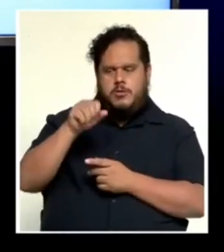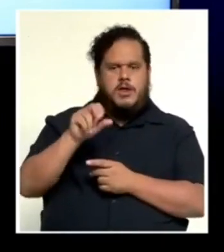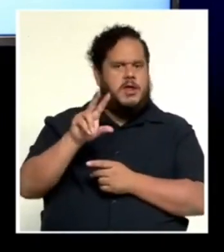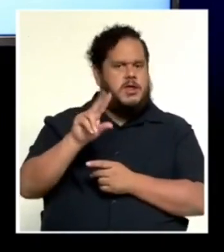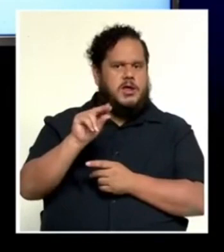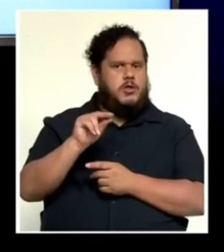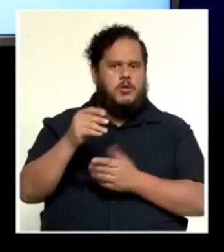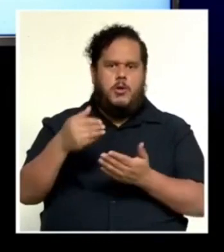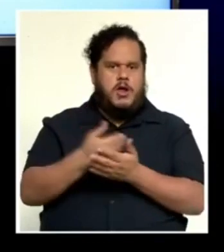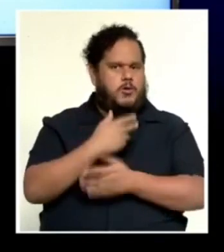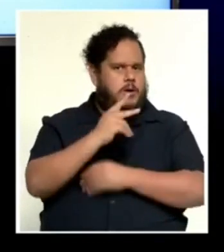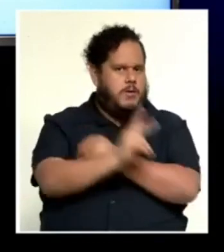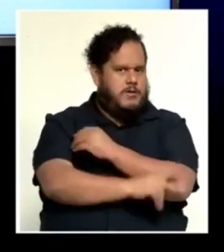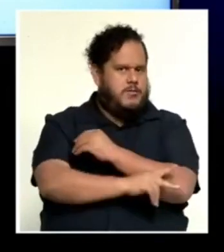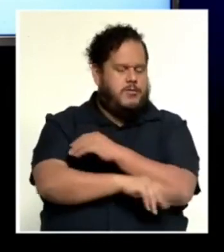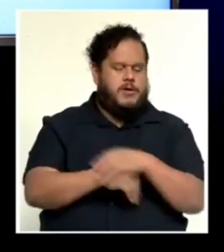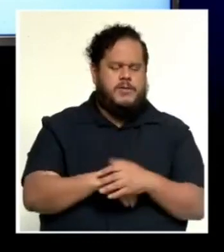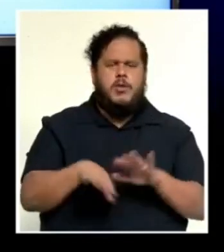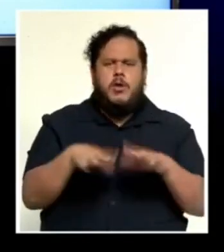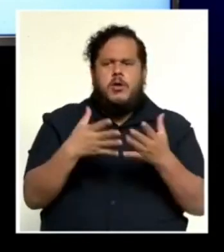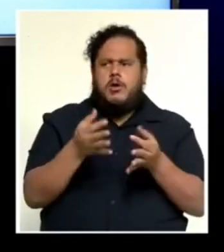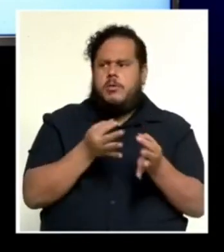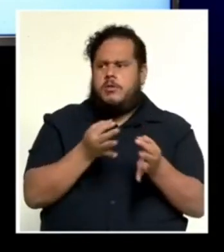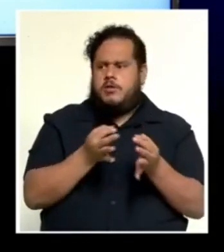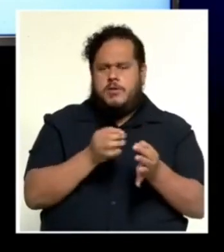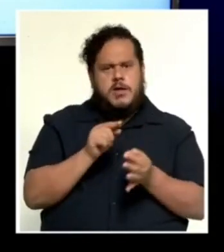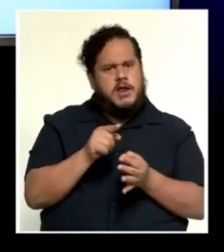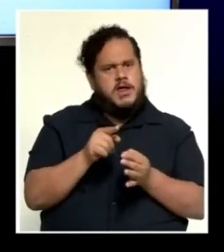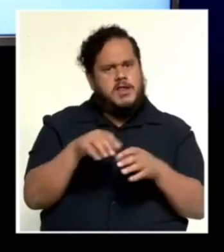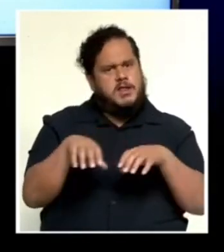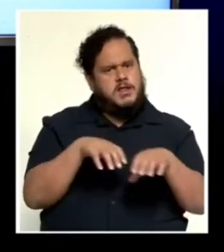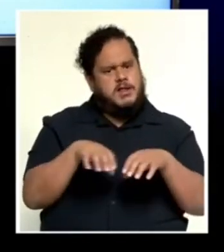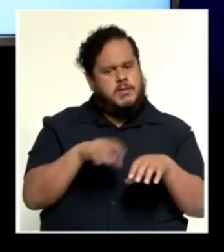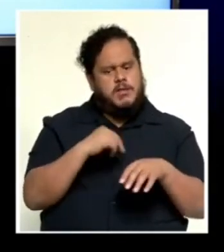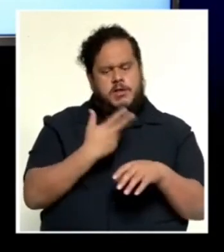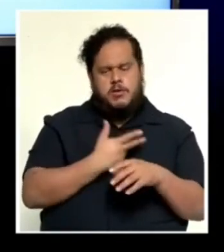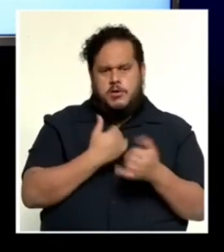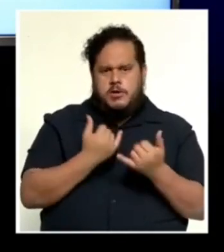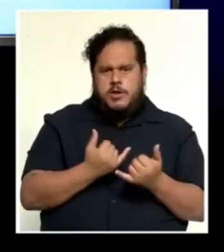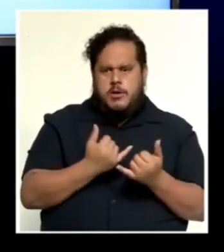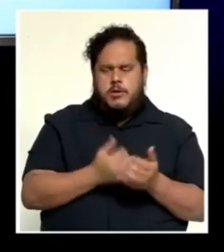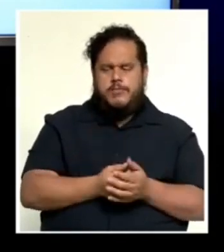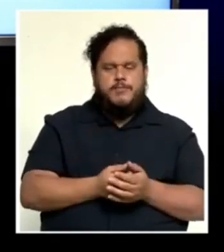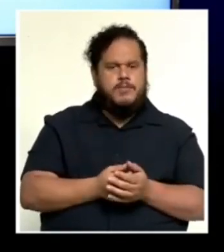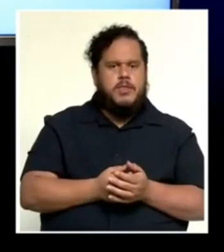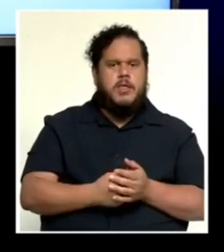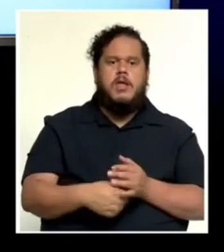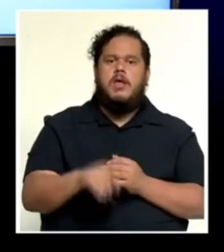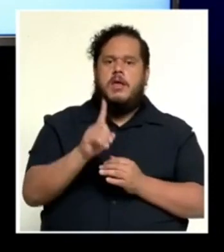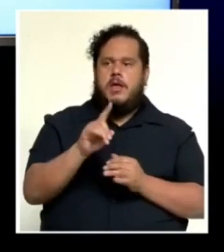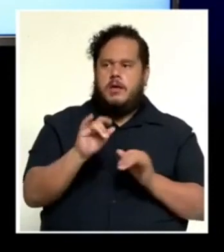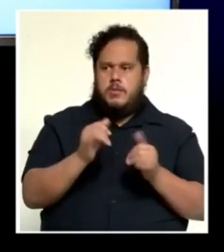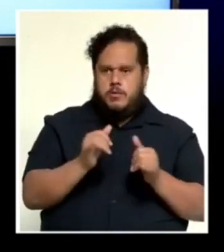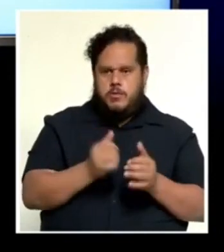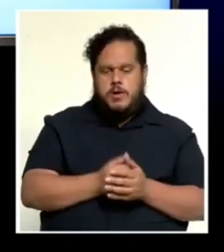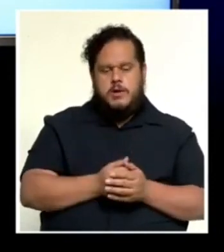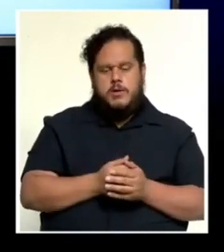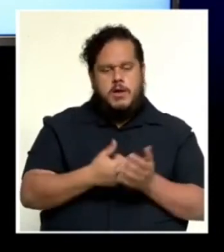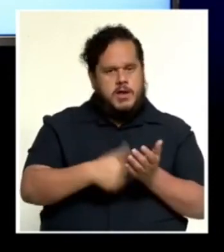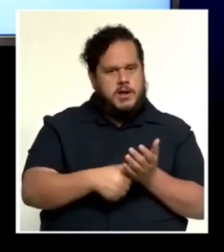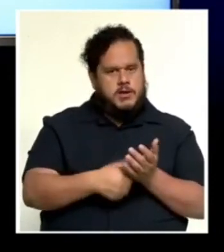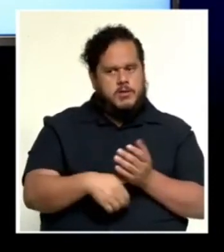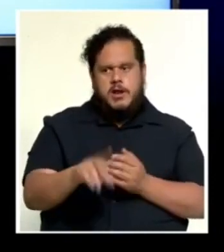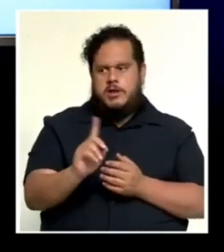República. ¿Cómo poder explicar entonces estas dinámicas de que estamos ahora más bien en un juego